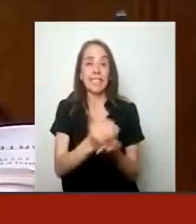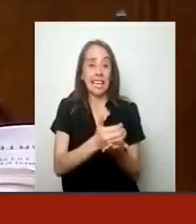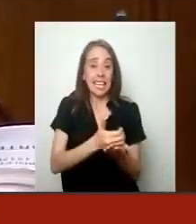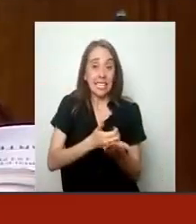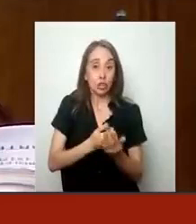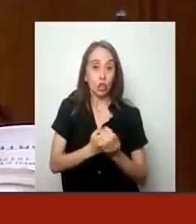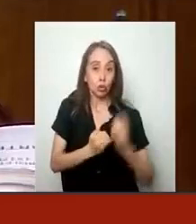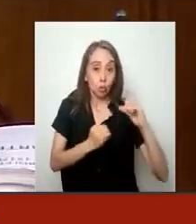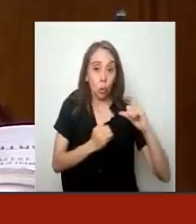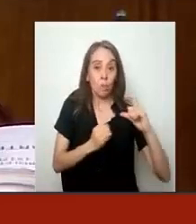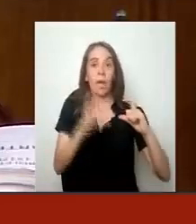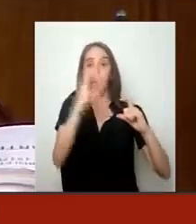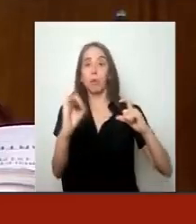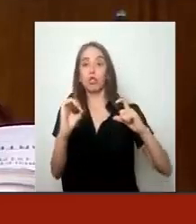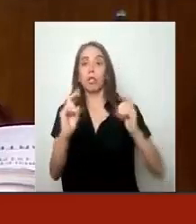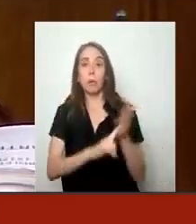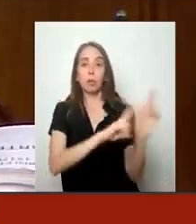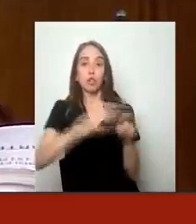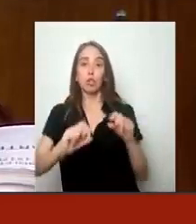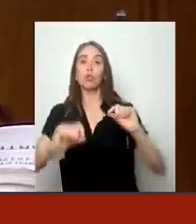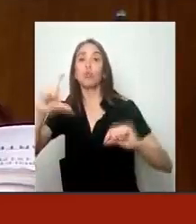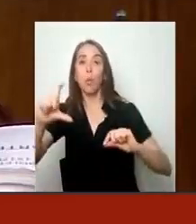Se advirtió que más del